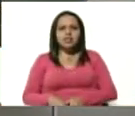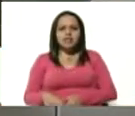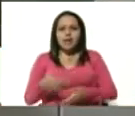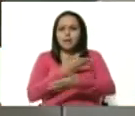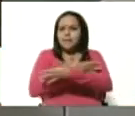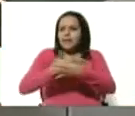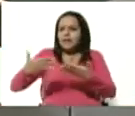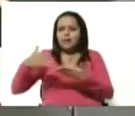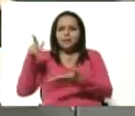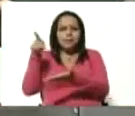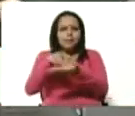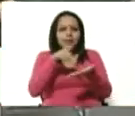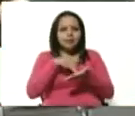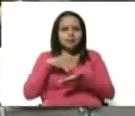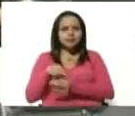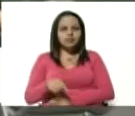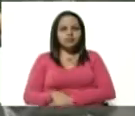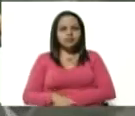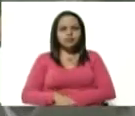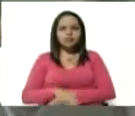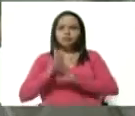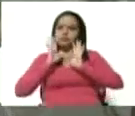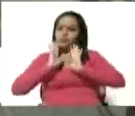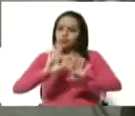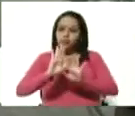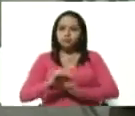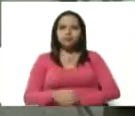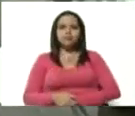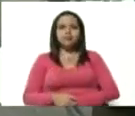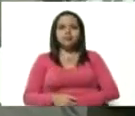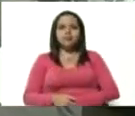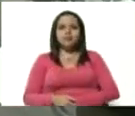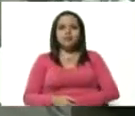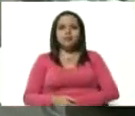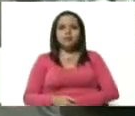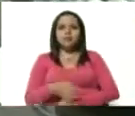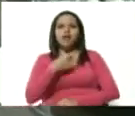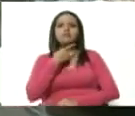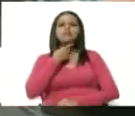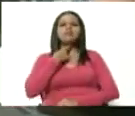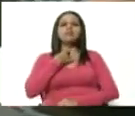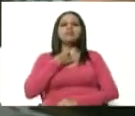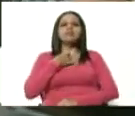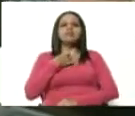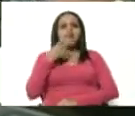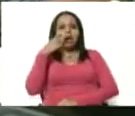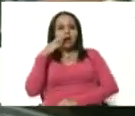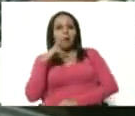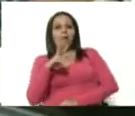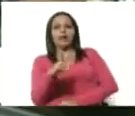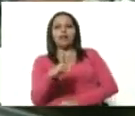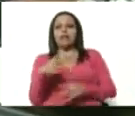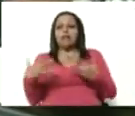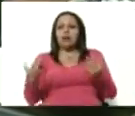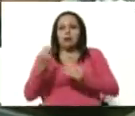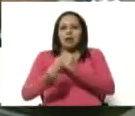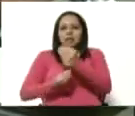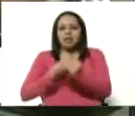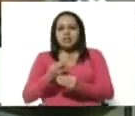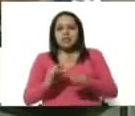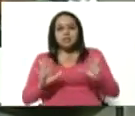candidatos y candidatas. Prepárense para pasar el trago amargo y vean a ver qué van a hacer con